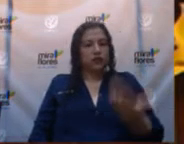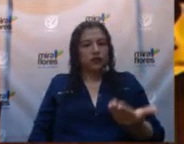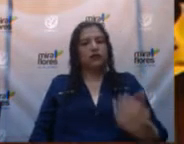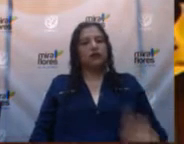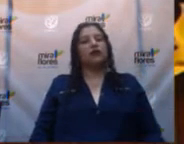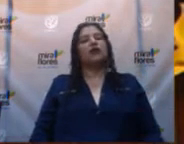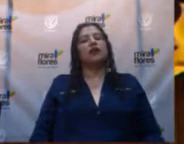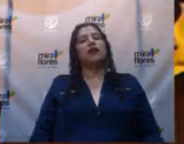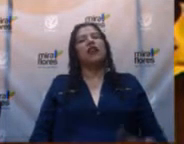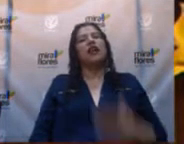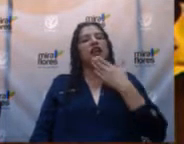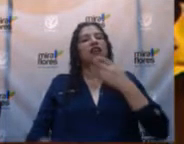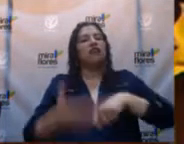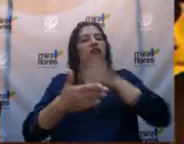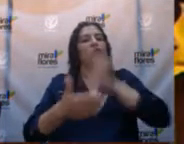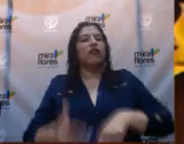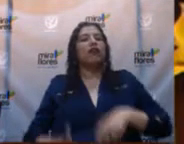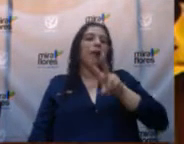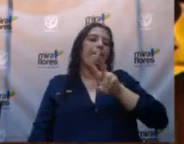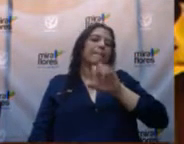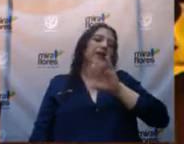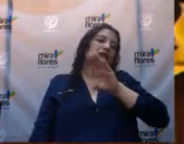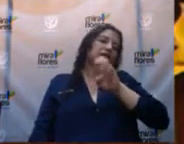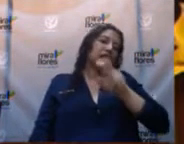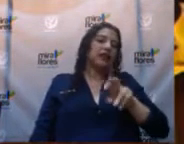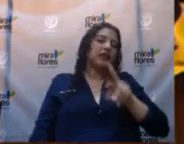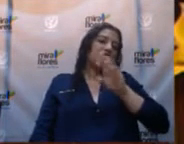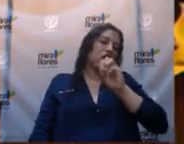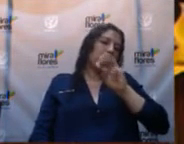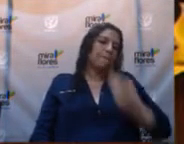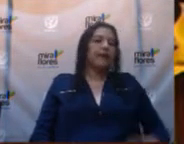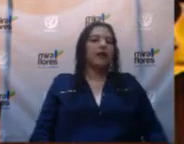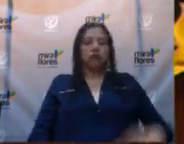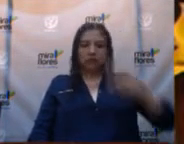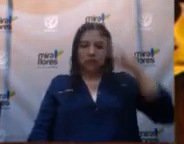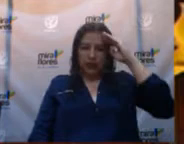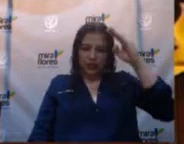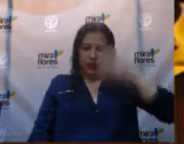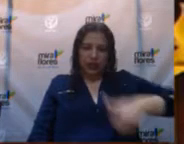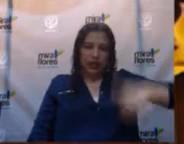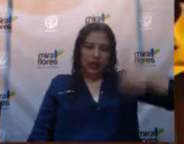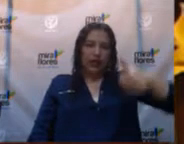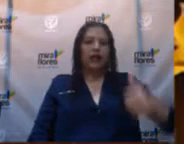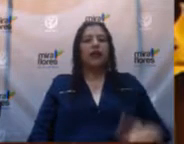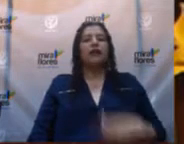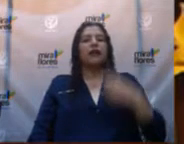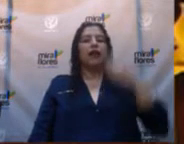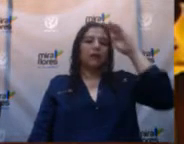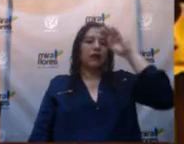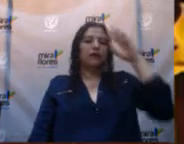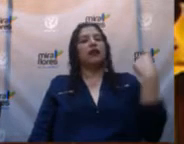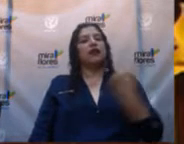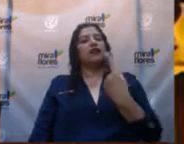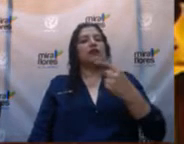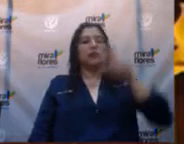estima. Atentamente, Vicente Romero Fernández, General de Policía, Director General de la Policía Nacional del